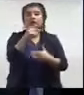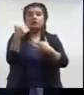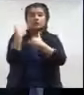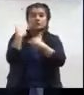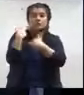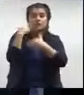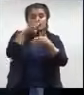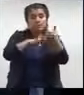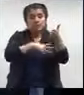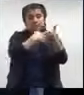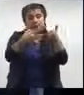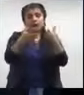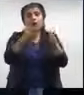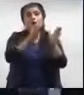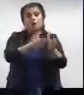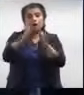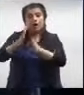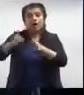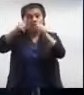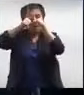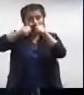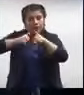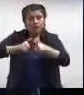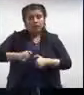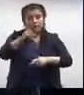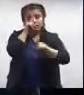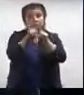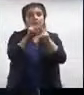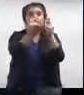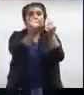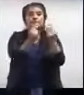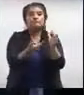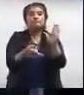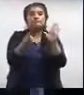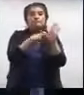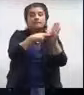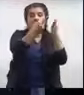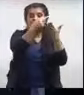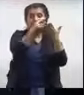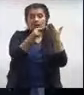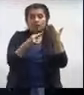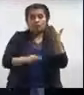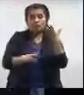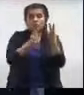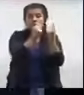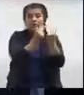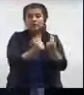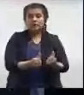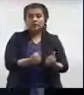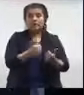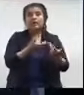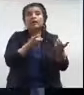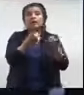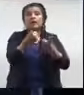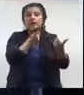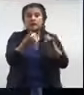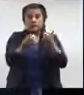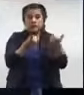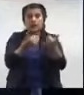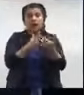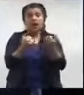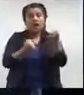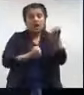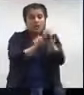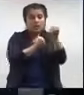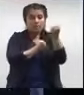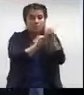de planificar, organizar, analizar y presupuestar los recursos financieros y gestionar el apoyo